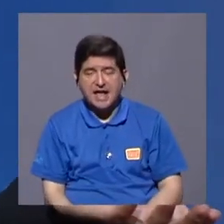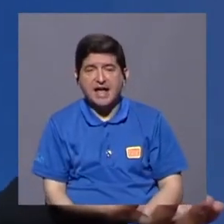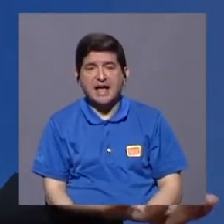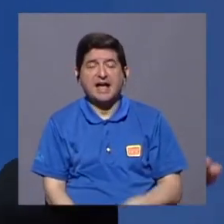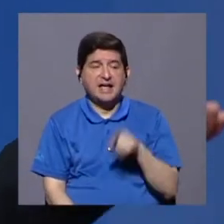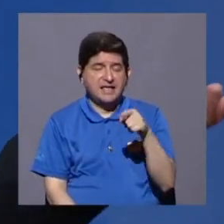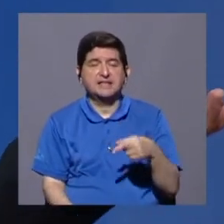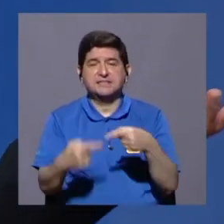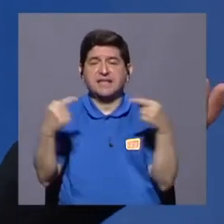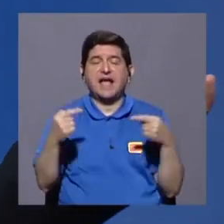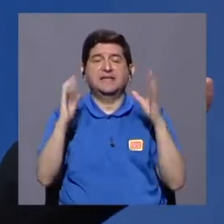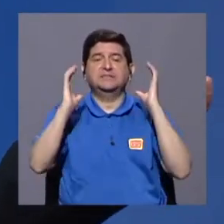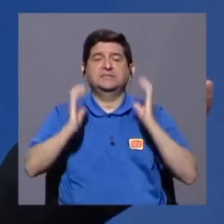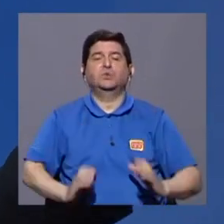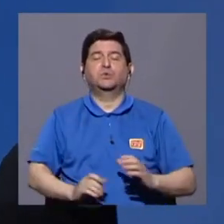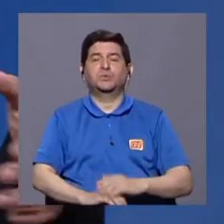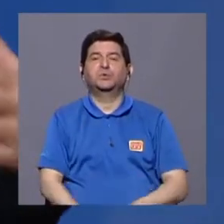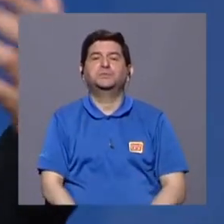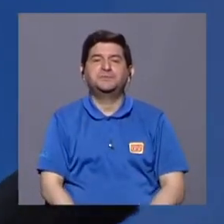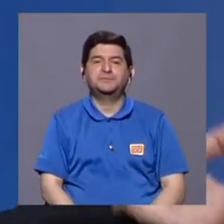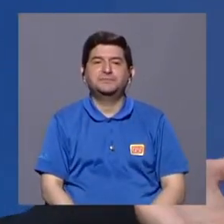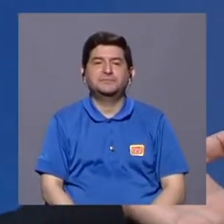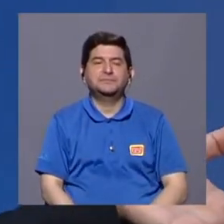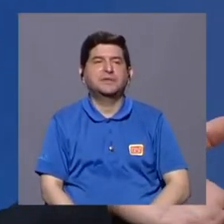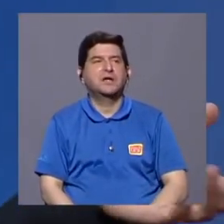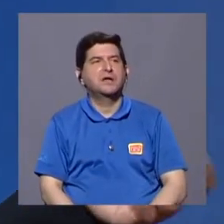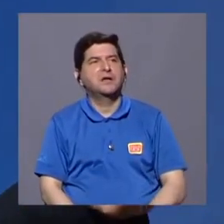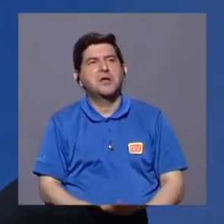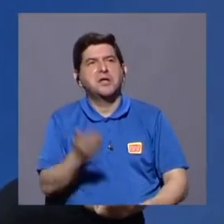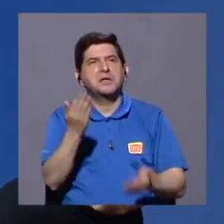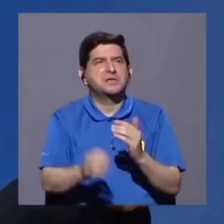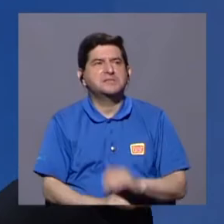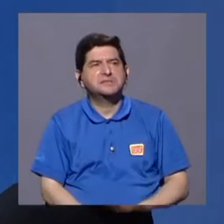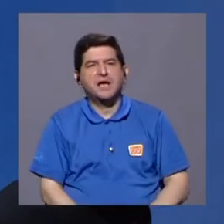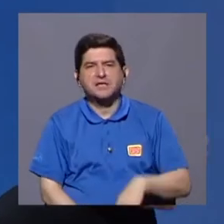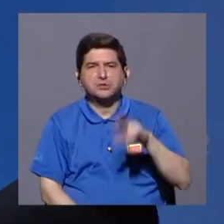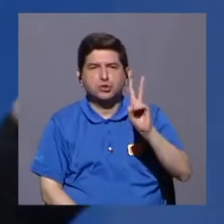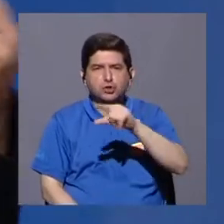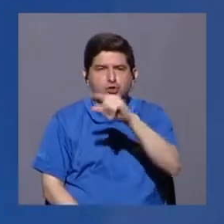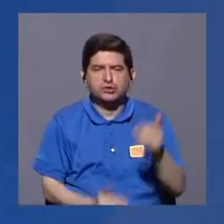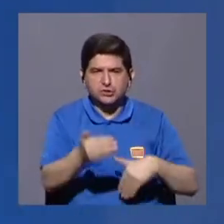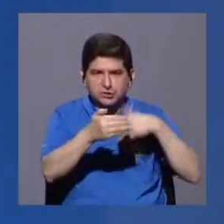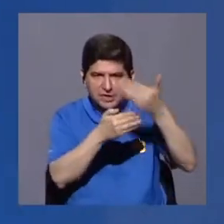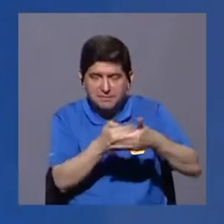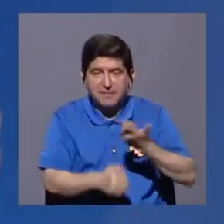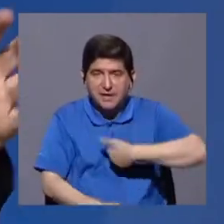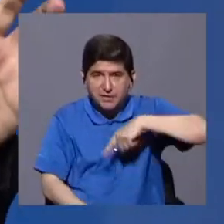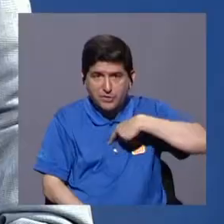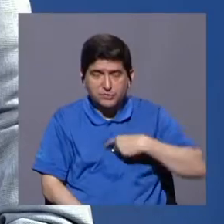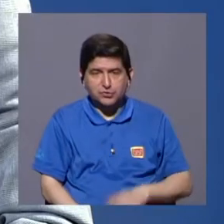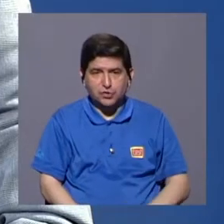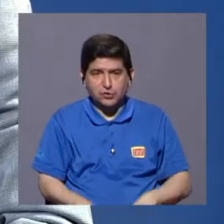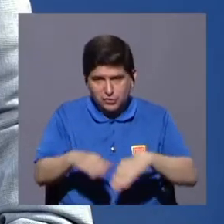anticuerpos así que un par de semanas después nosotros lo que hacemos es que tomamos sangre de la alpaca de las células